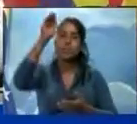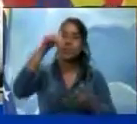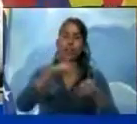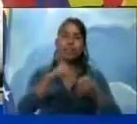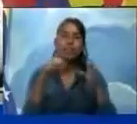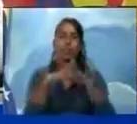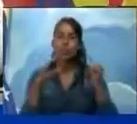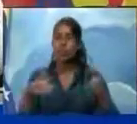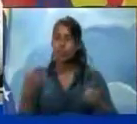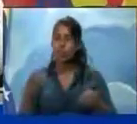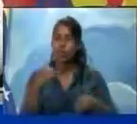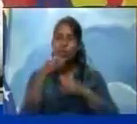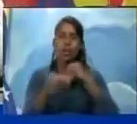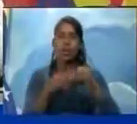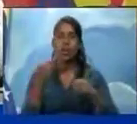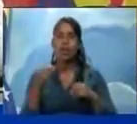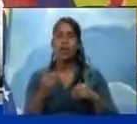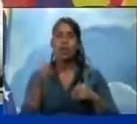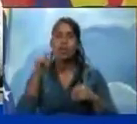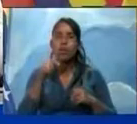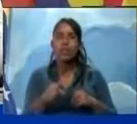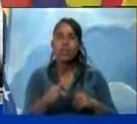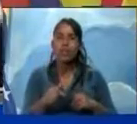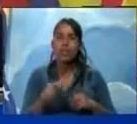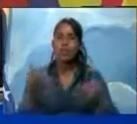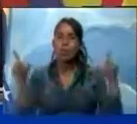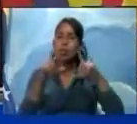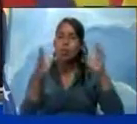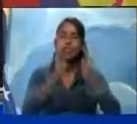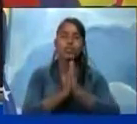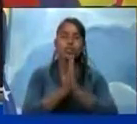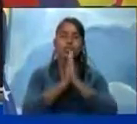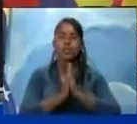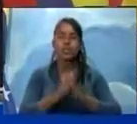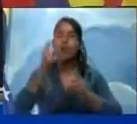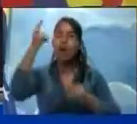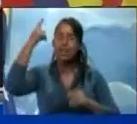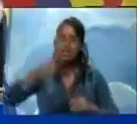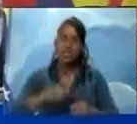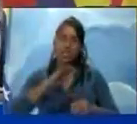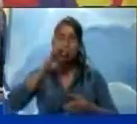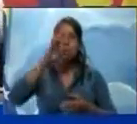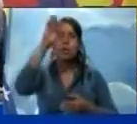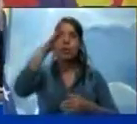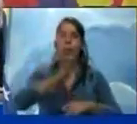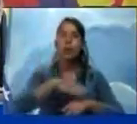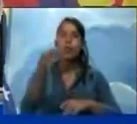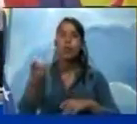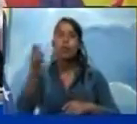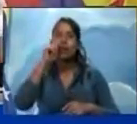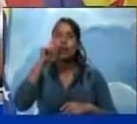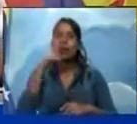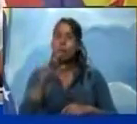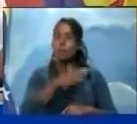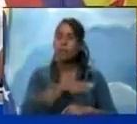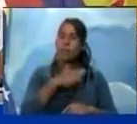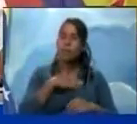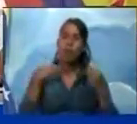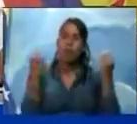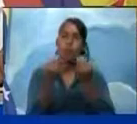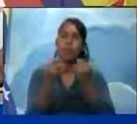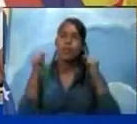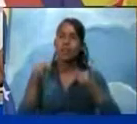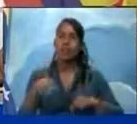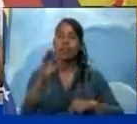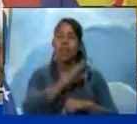en todo lo que emprendamos. Estos matutinos han sido prosperados porque los hombres que me acompañan aquí